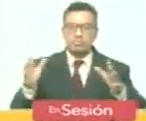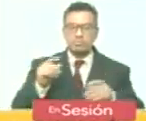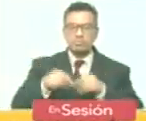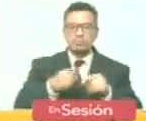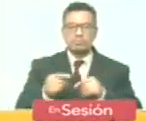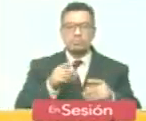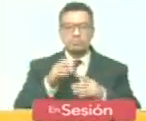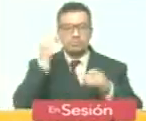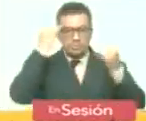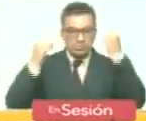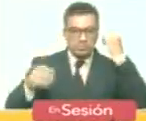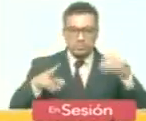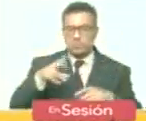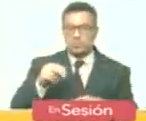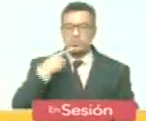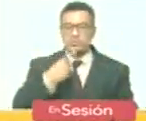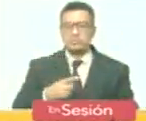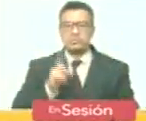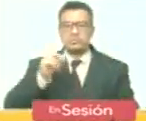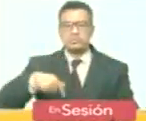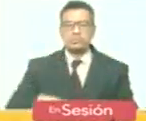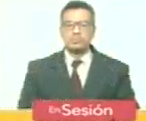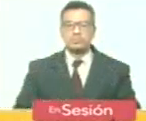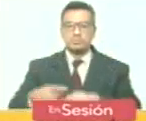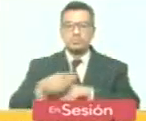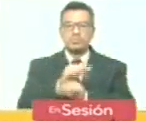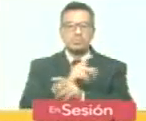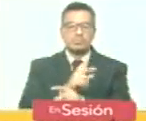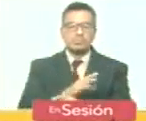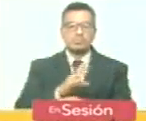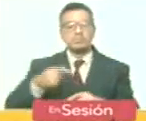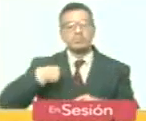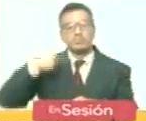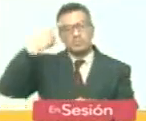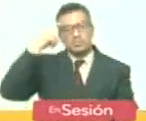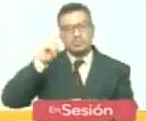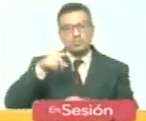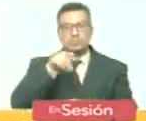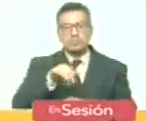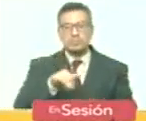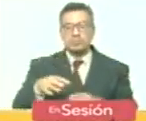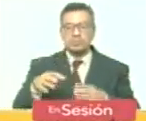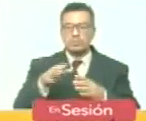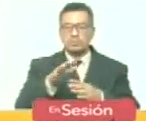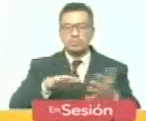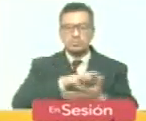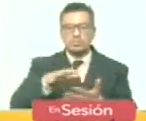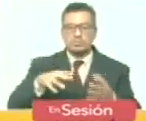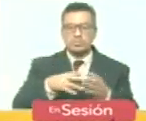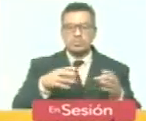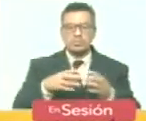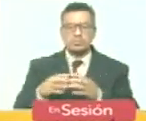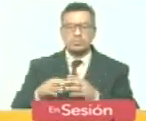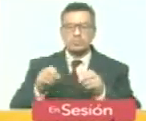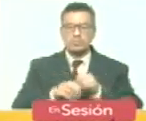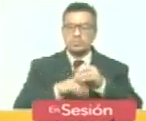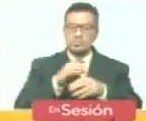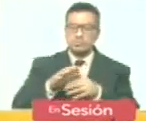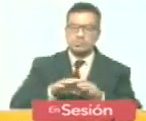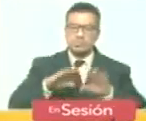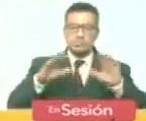no es una estrategia. Y dice además: estamos jugando con la posibilidad de que este conflicto de carácter nuclear